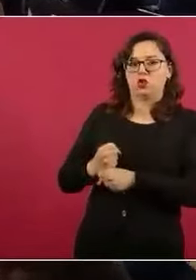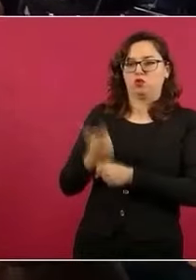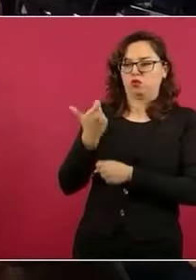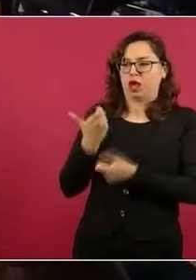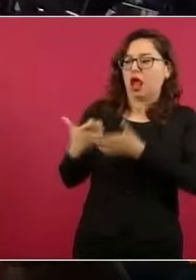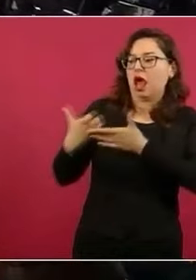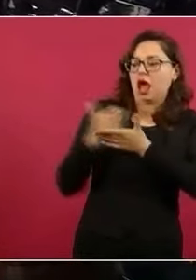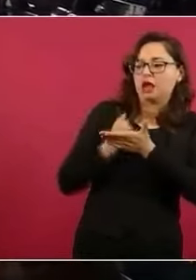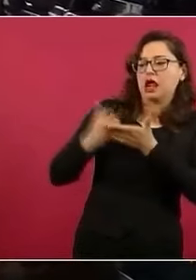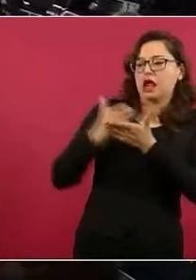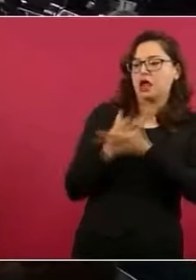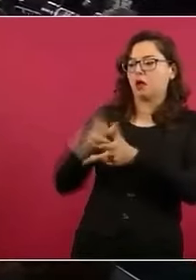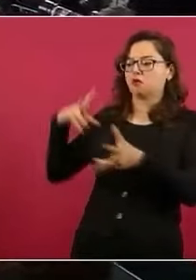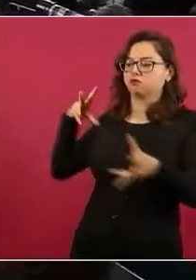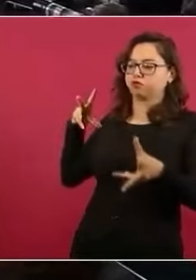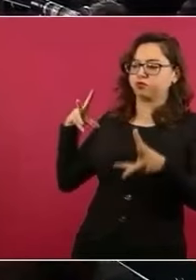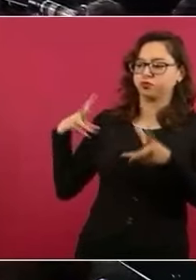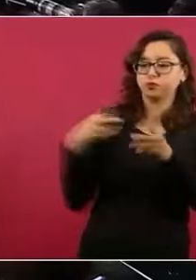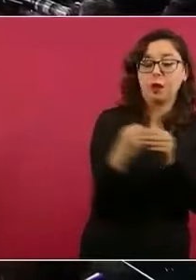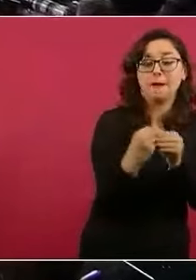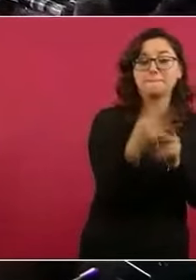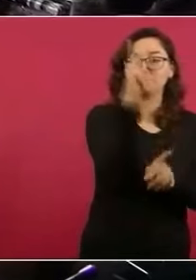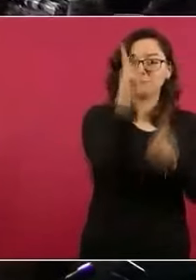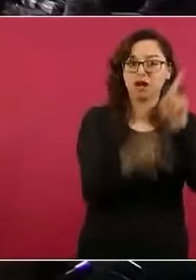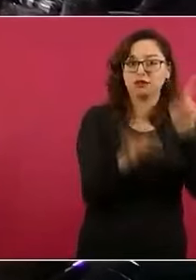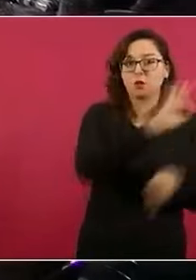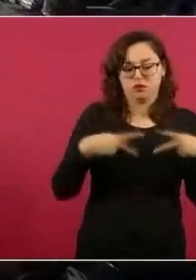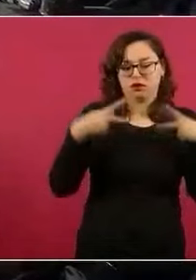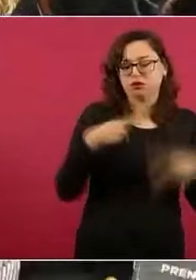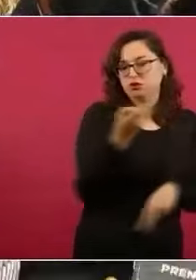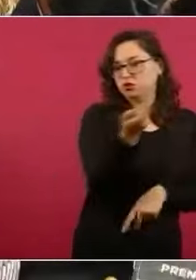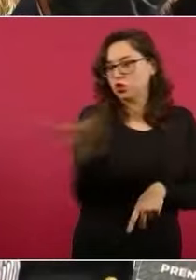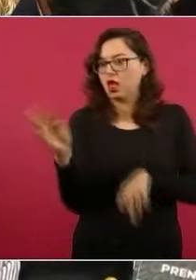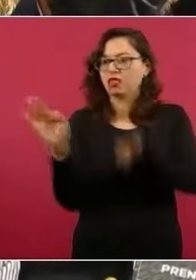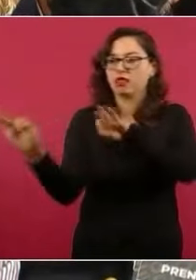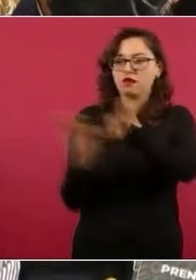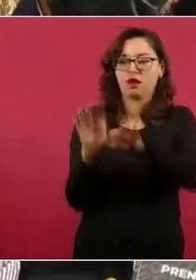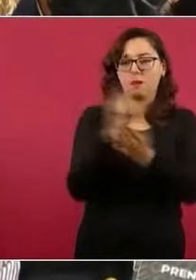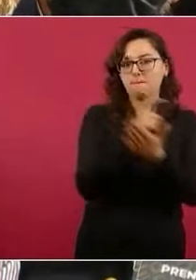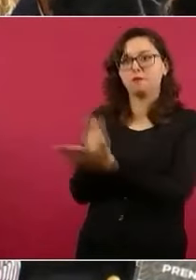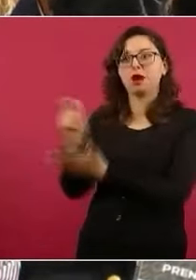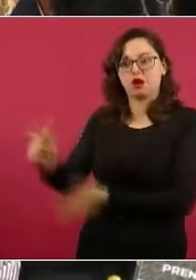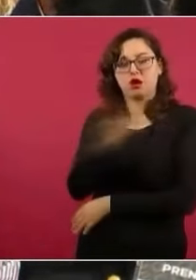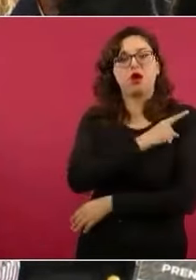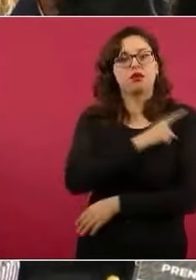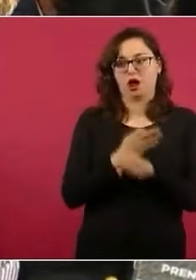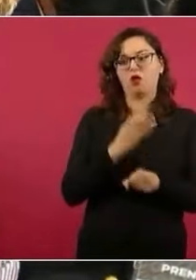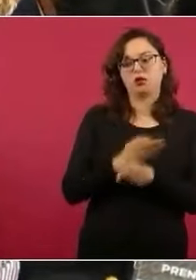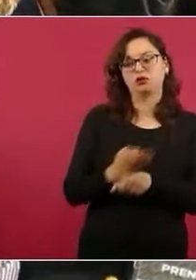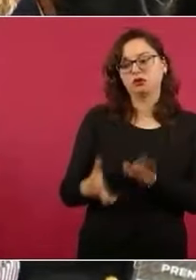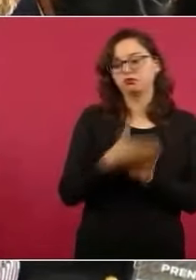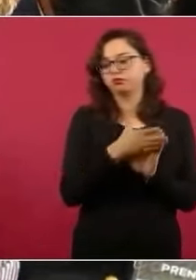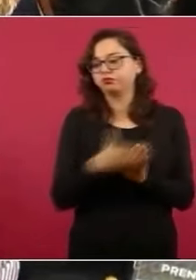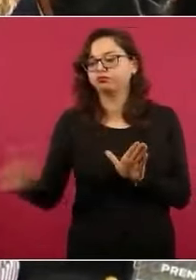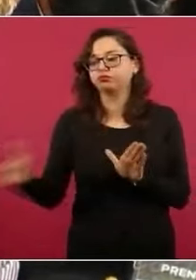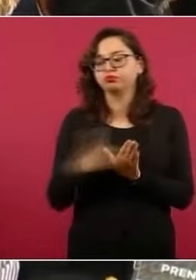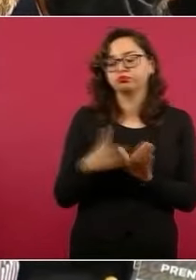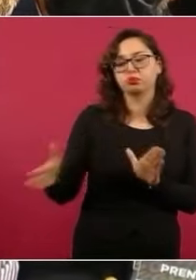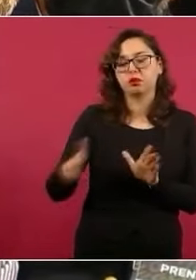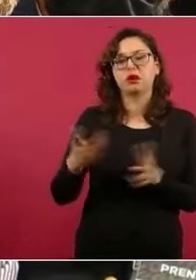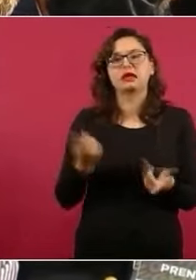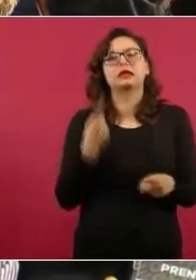reciban sus utilidades, principalmente de las empresas transnacionales? Últimamente, las mineras se han arreglado para